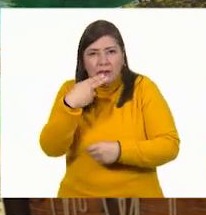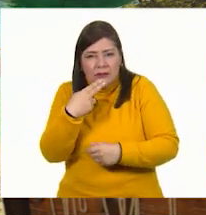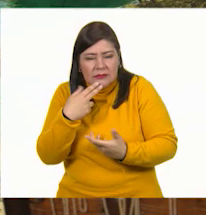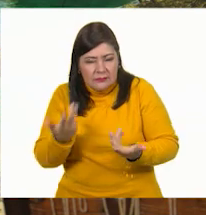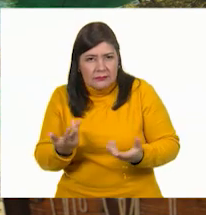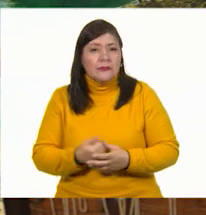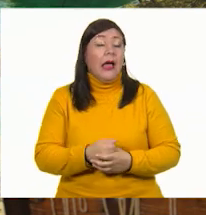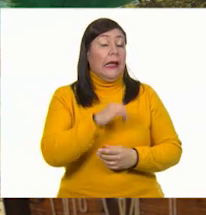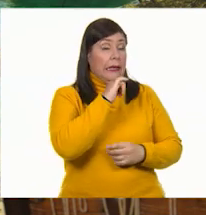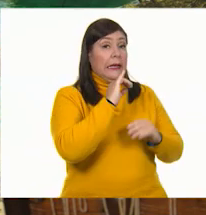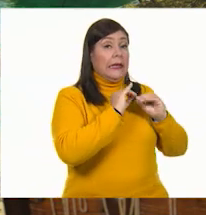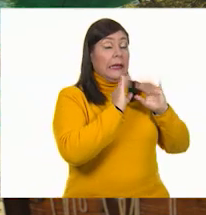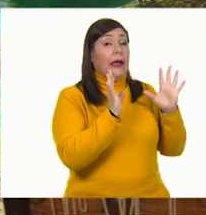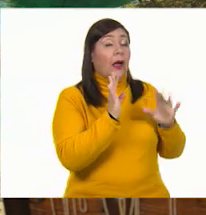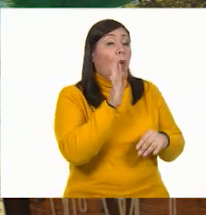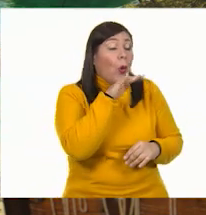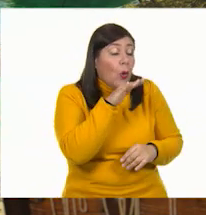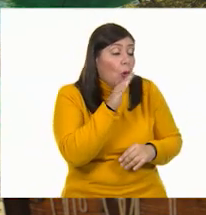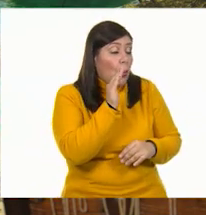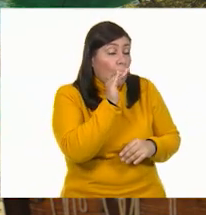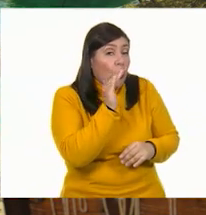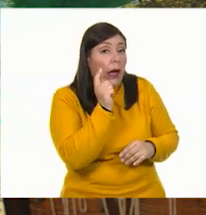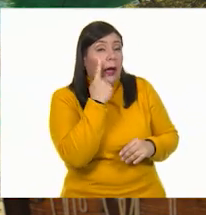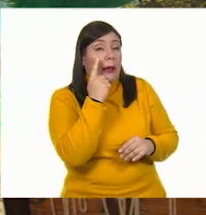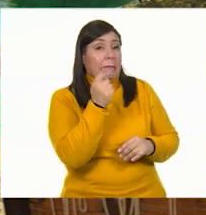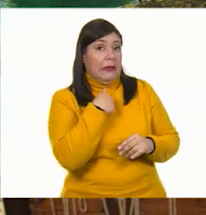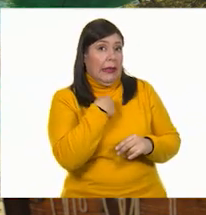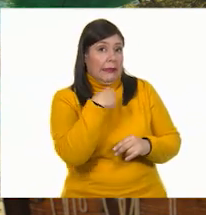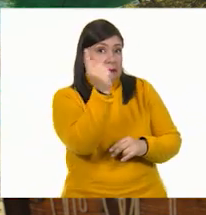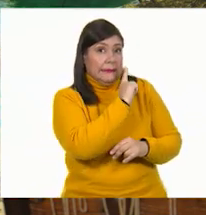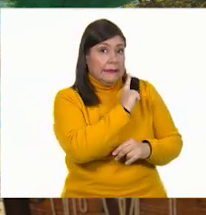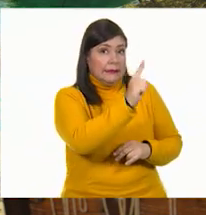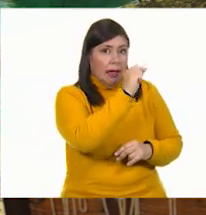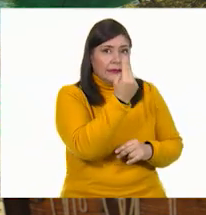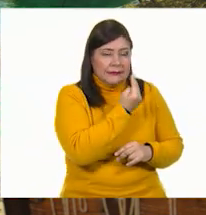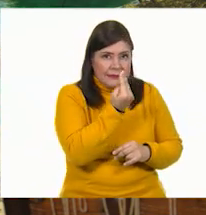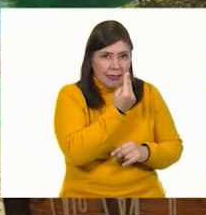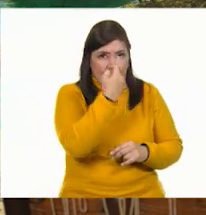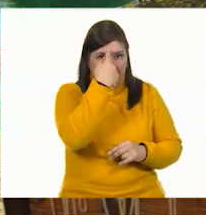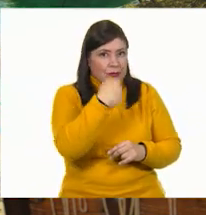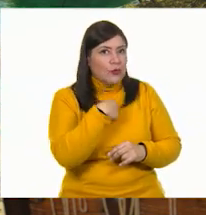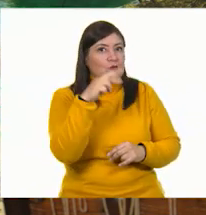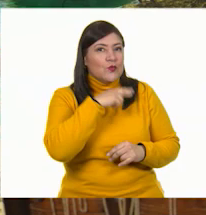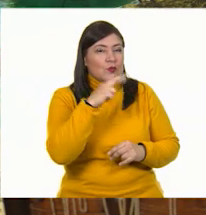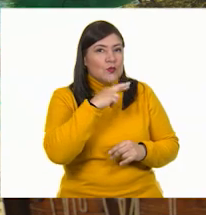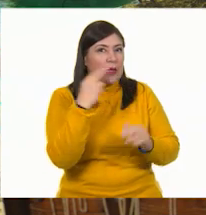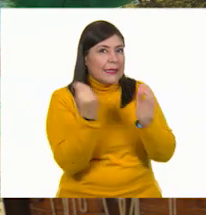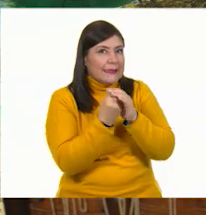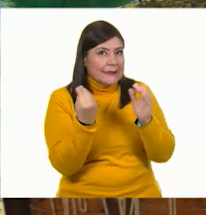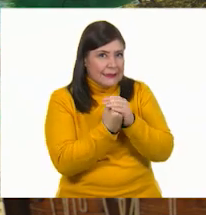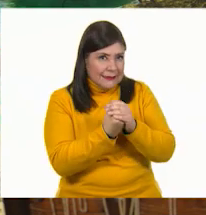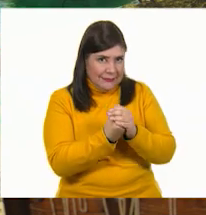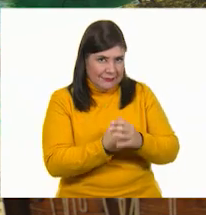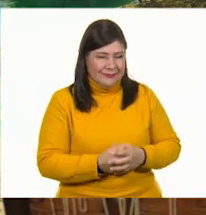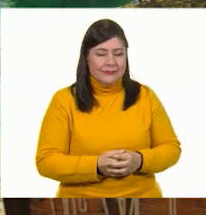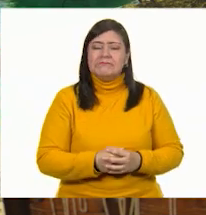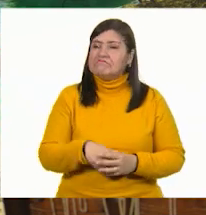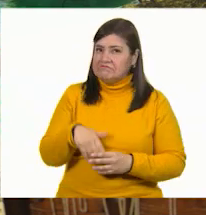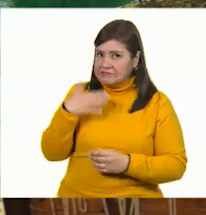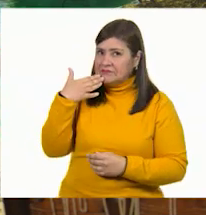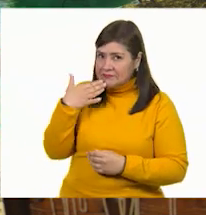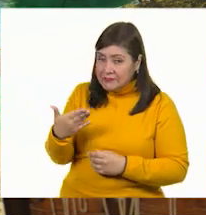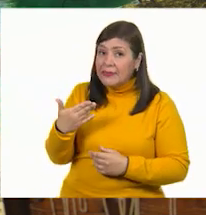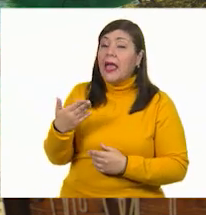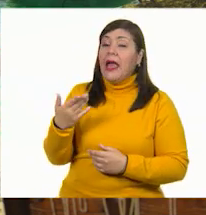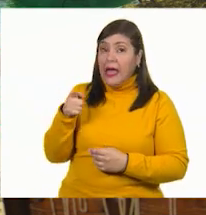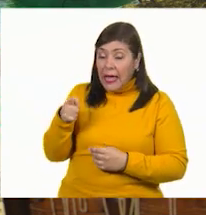¡Claro! Oye, pero ya me voy porque se me hace tarde para la clase. Muy bien.